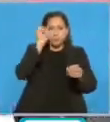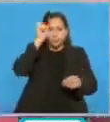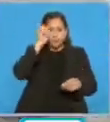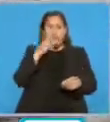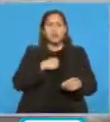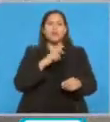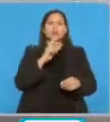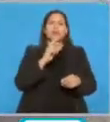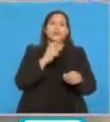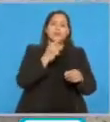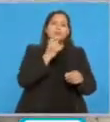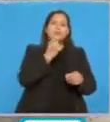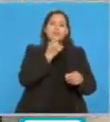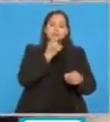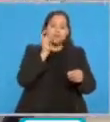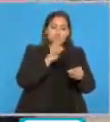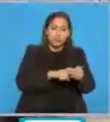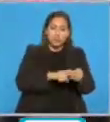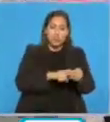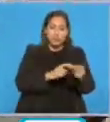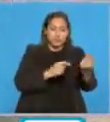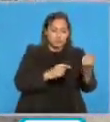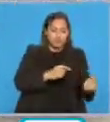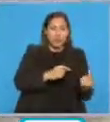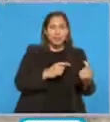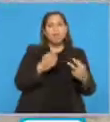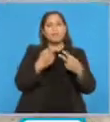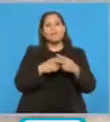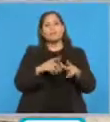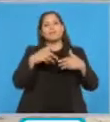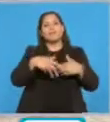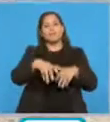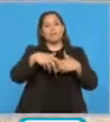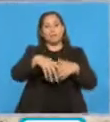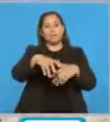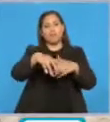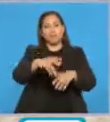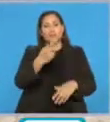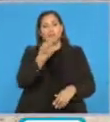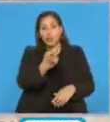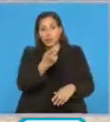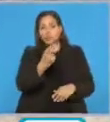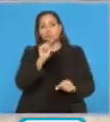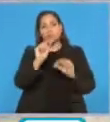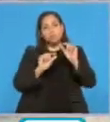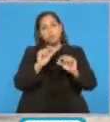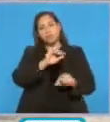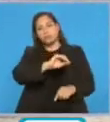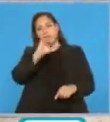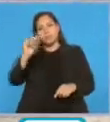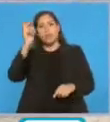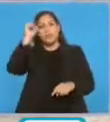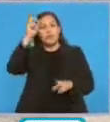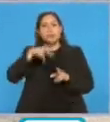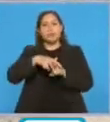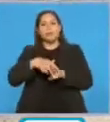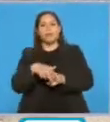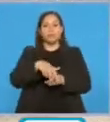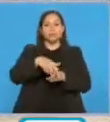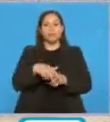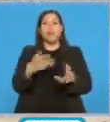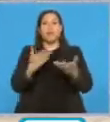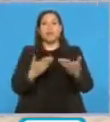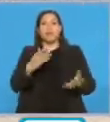más o menos, en el pentatlón menor, que eran los chiquitos que empezábamos a marchar, y de ahí por nuestro buen desempeño nos mandaron a caballería. Actualmente